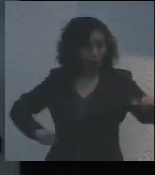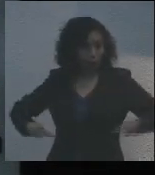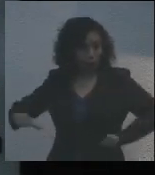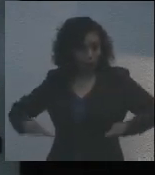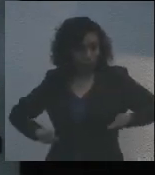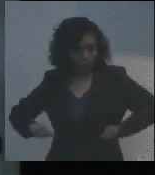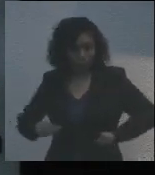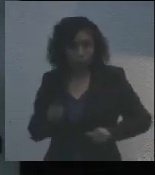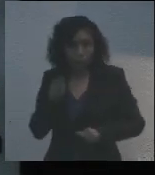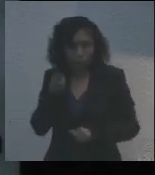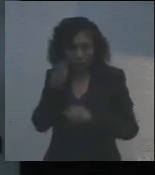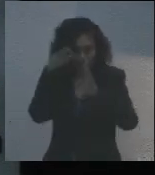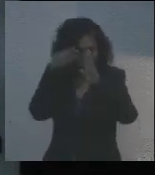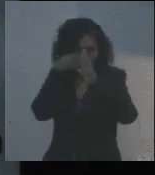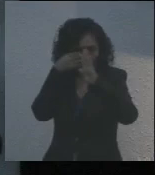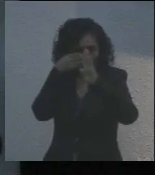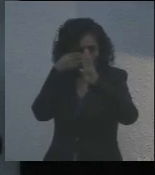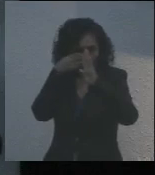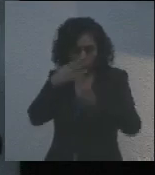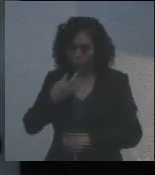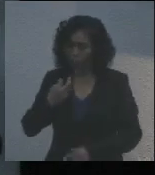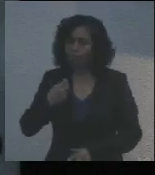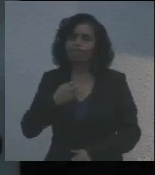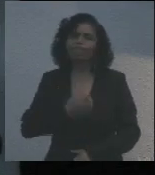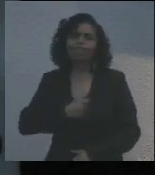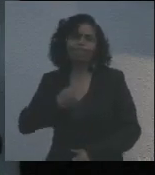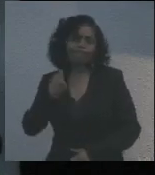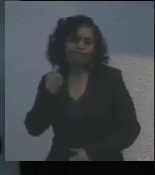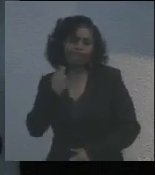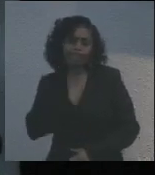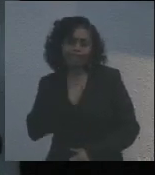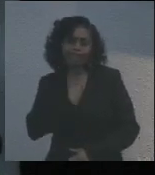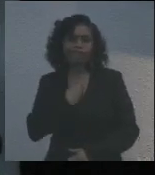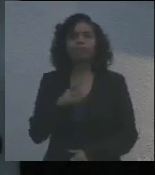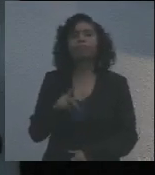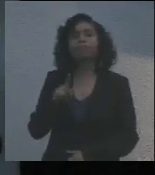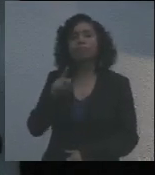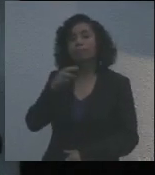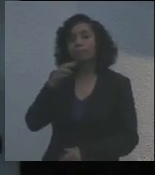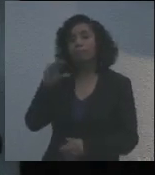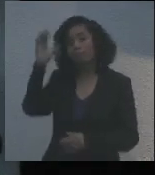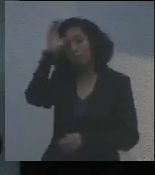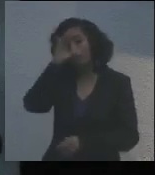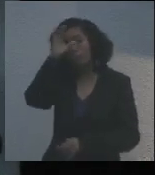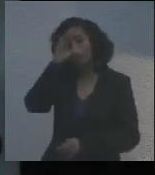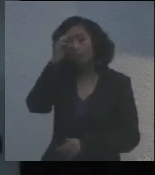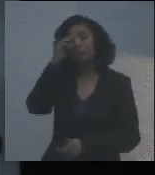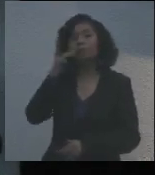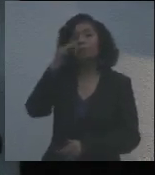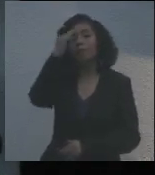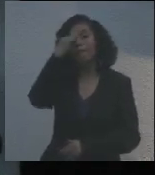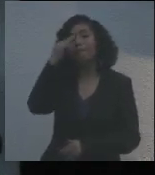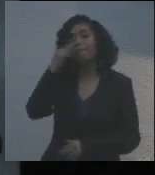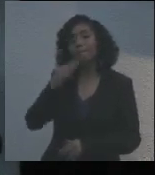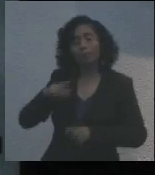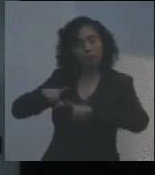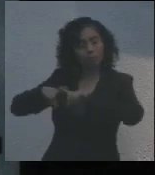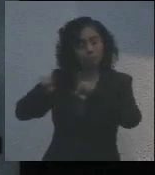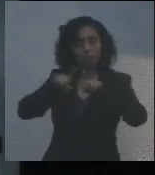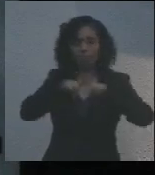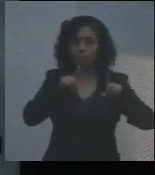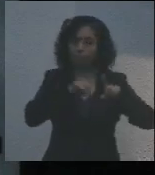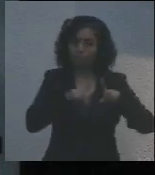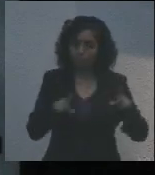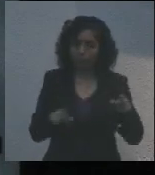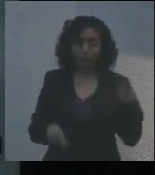preservación de la identidad y el patrimonio cultural de la etnia maya en todas sus expresiones